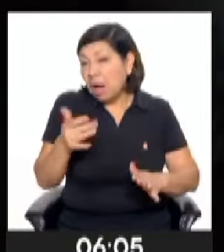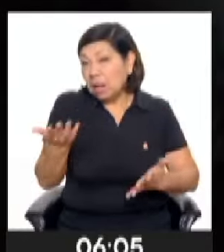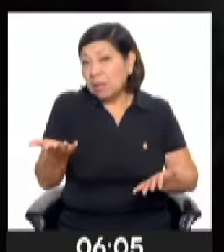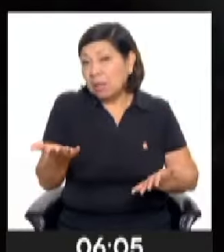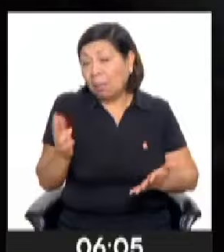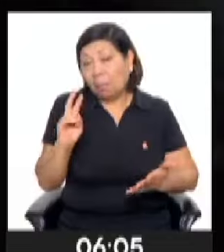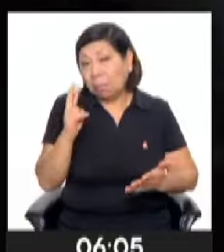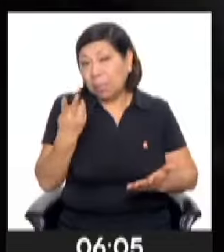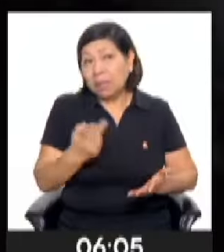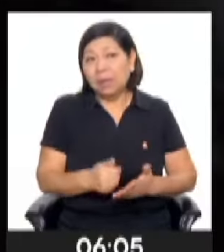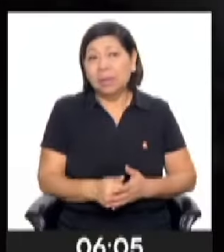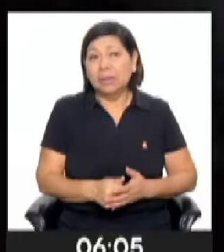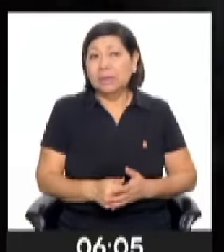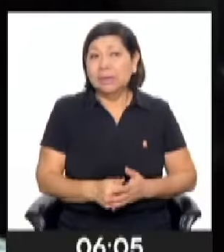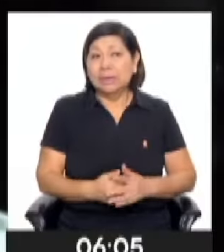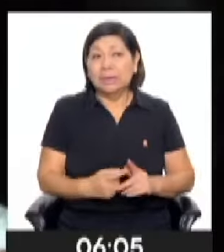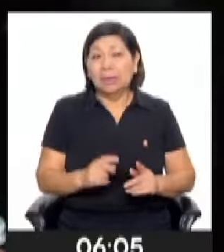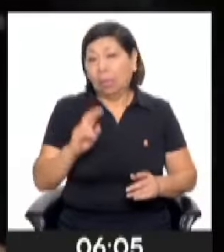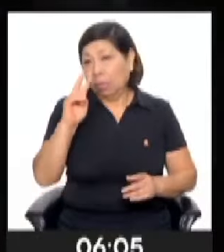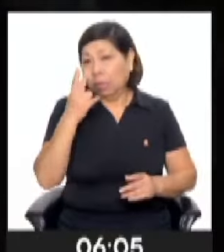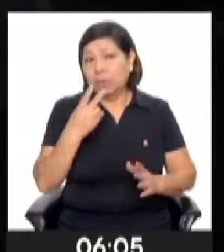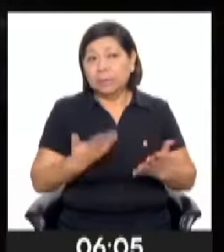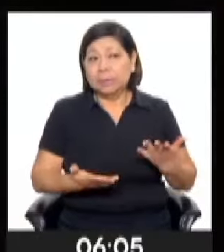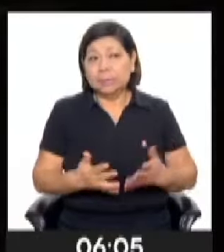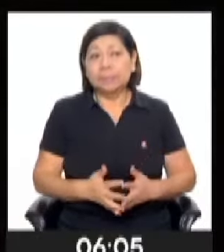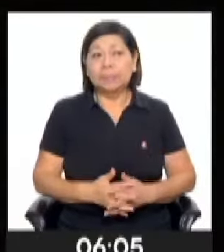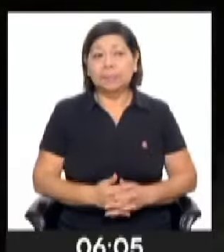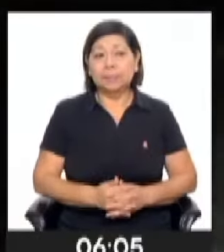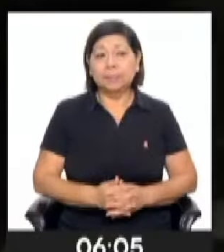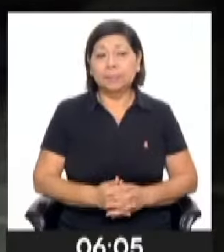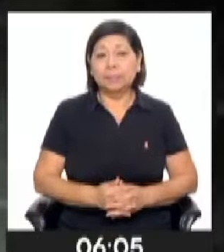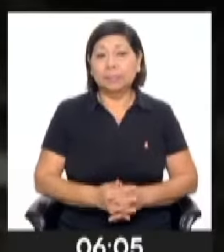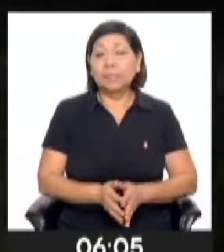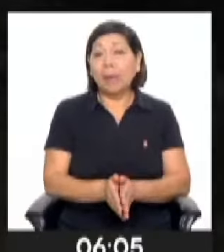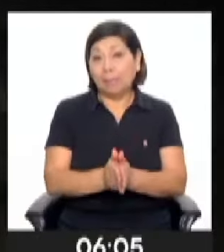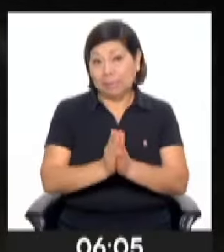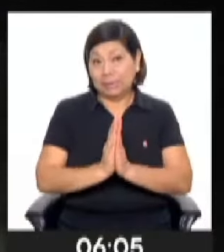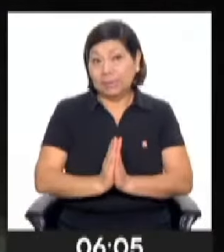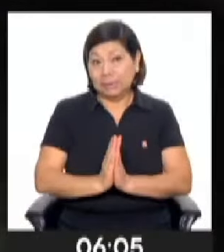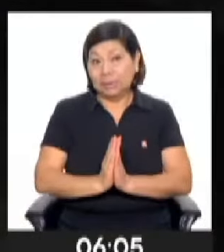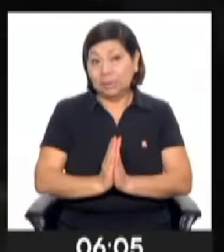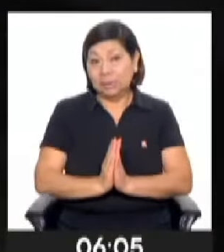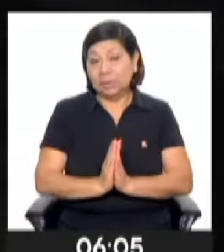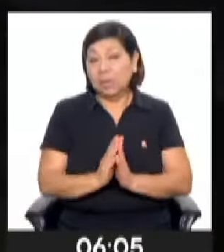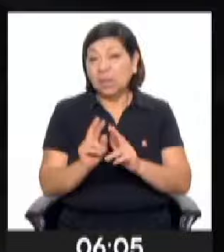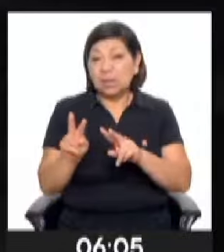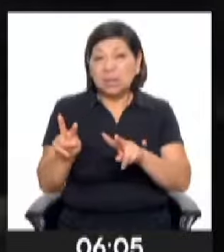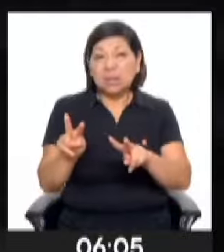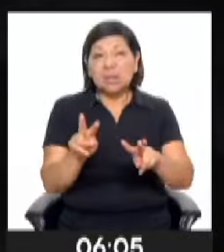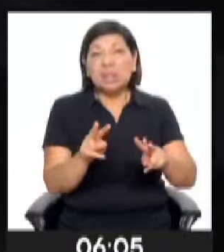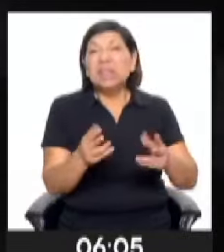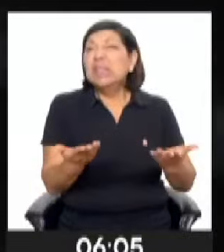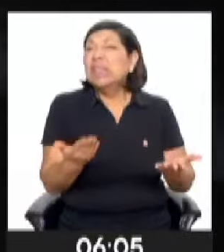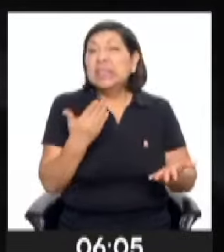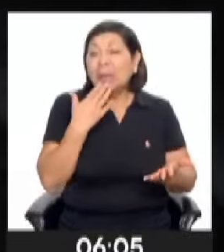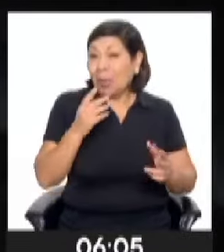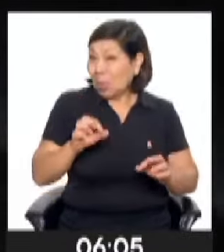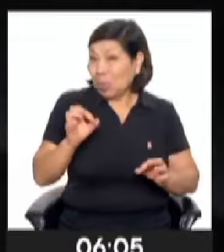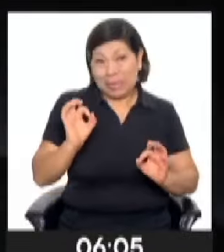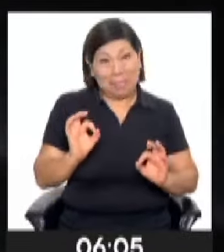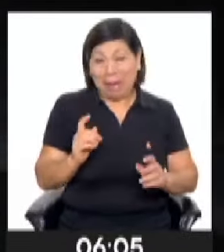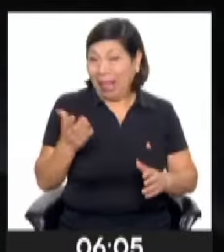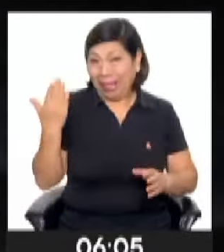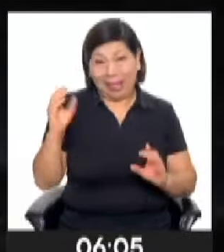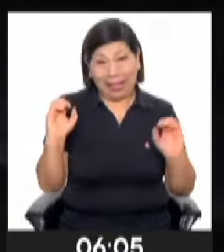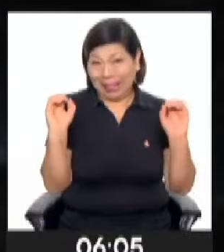está distraído por la política, ¿no? Muchas gracias. Entonces, lo que pide es que se revise, ¿no? Ya que no es, y lo hemos constatado